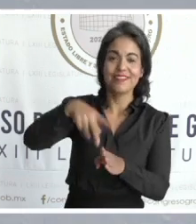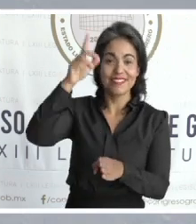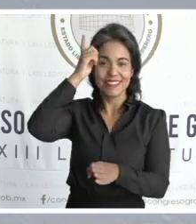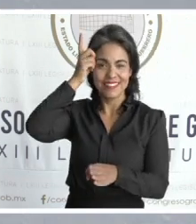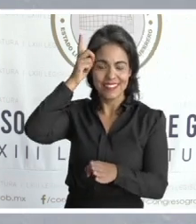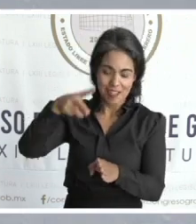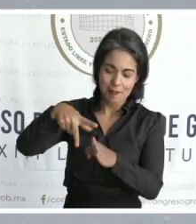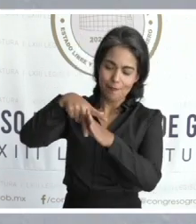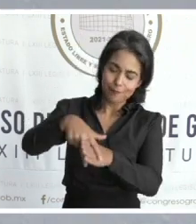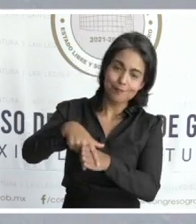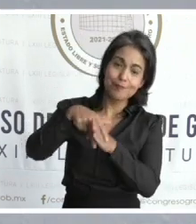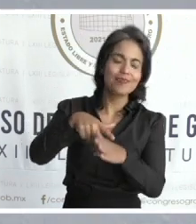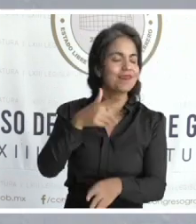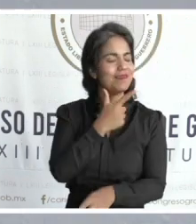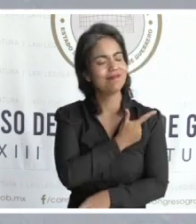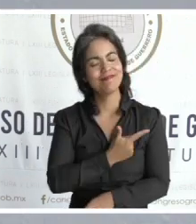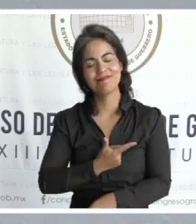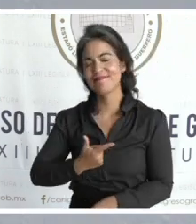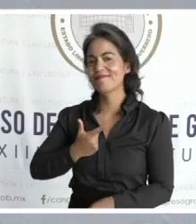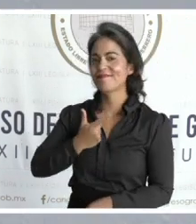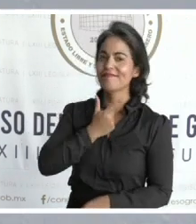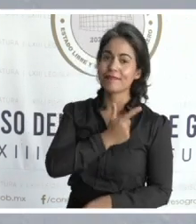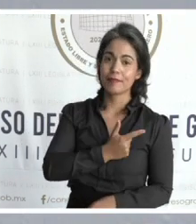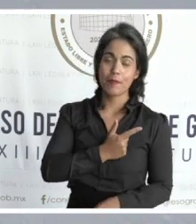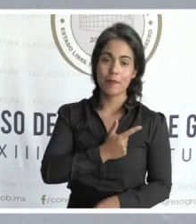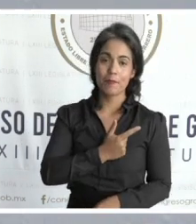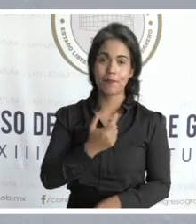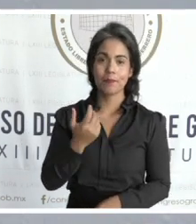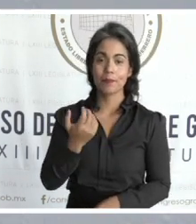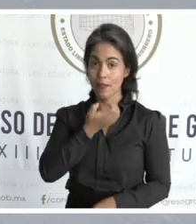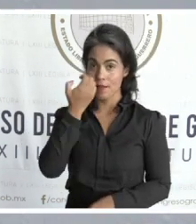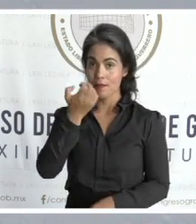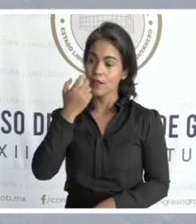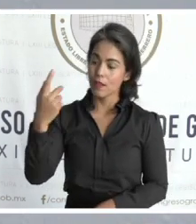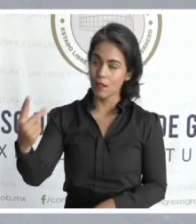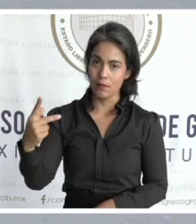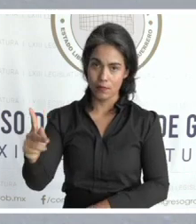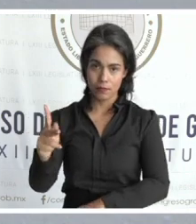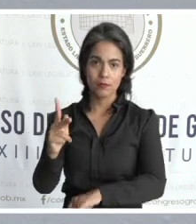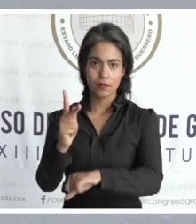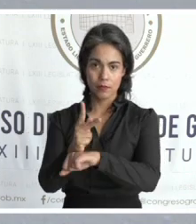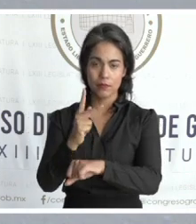En la escuela Alfredo B. Bonfil de Coyuca de Benítez,